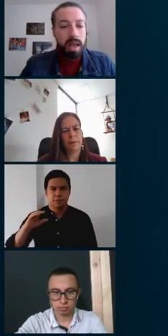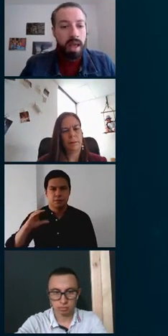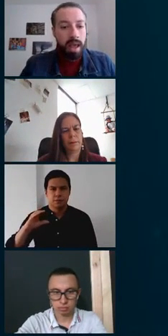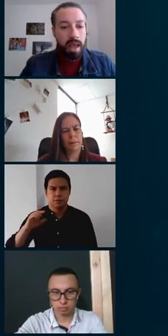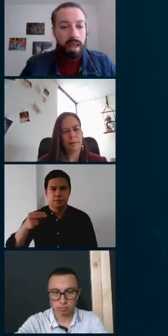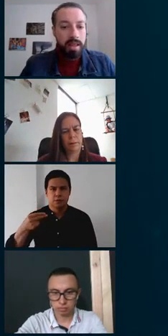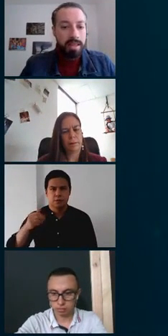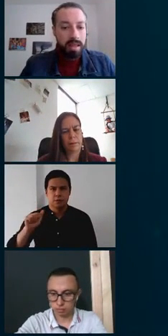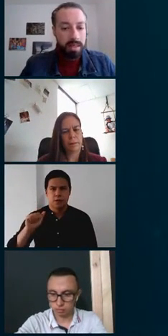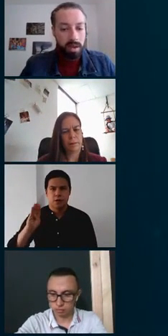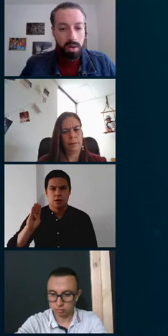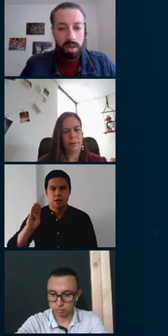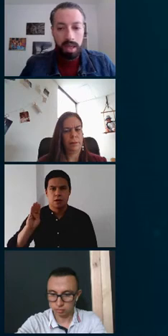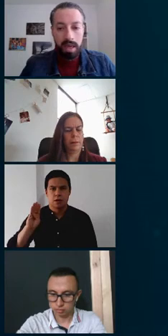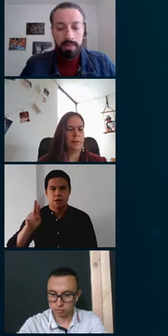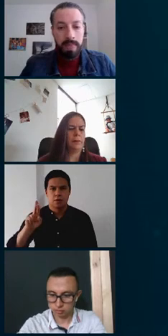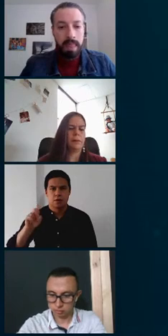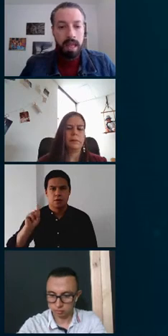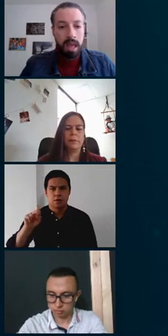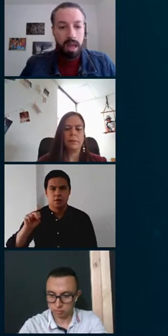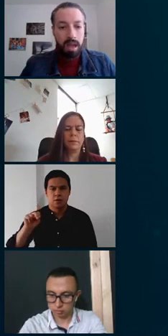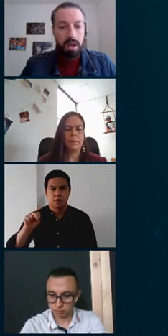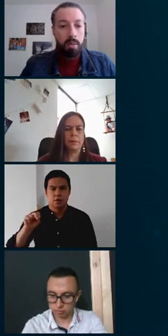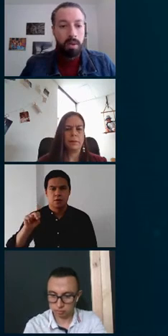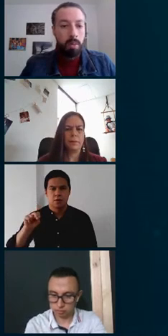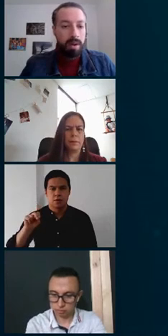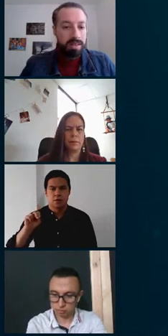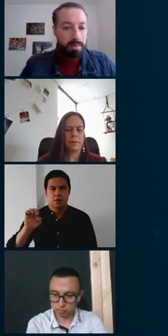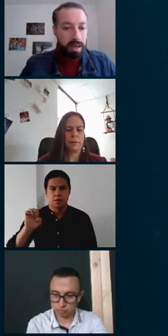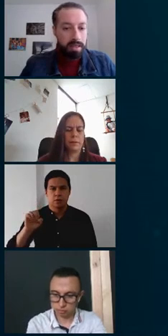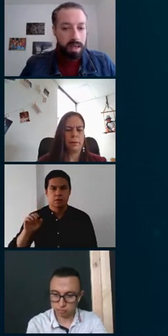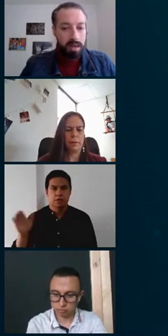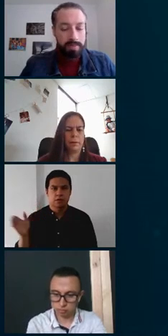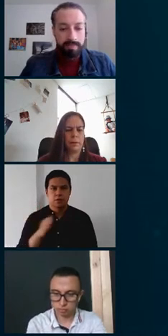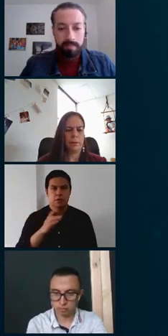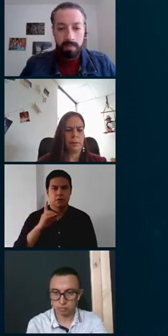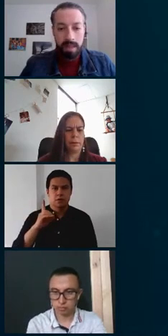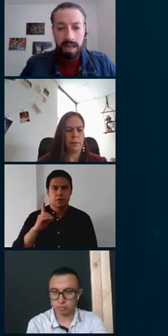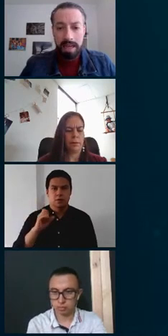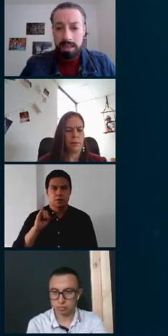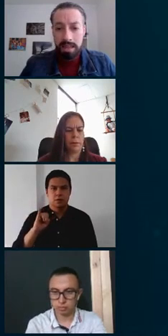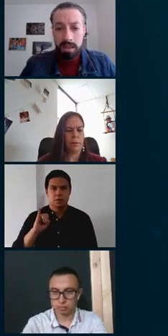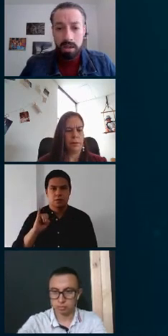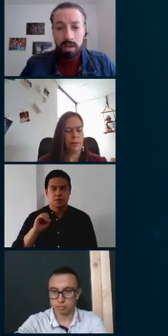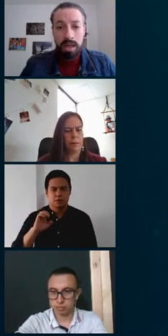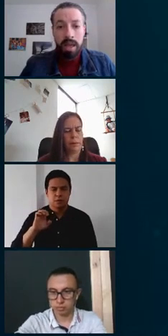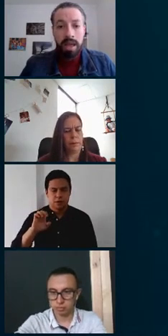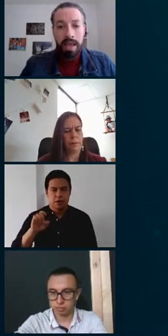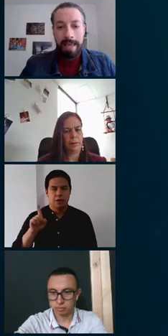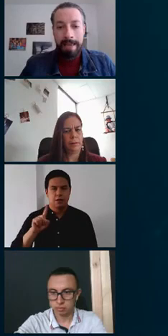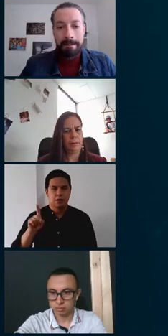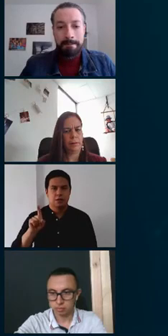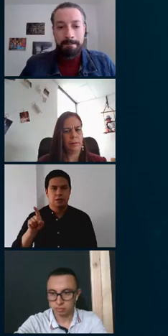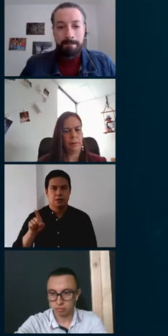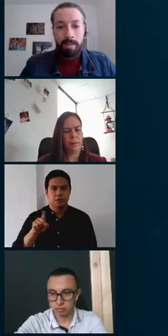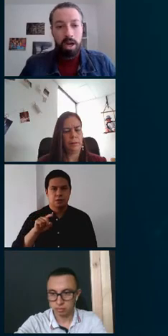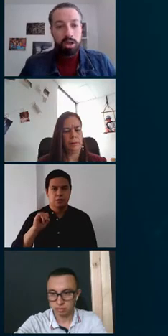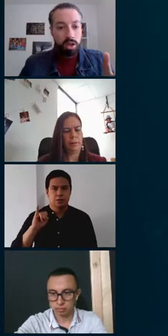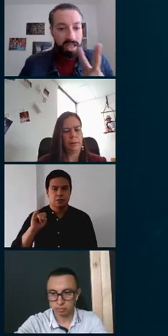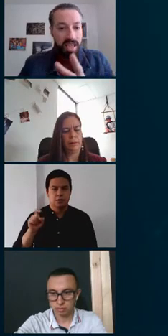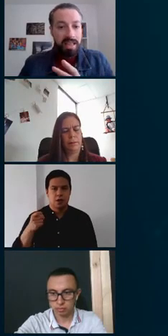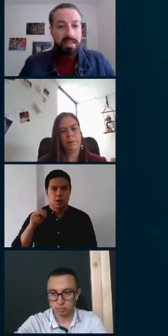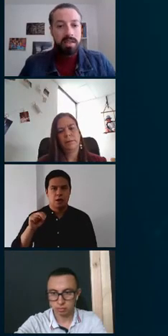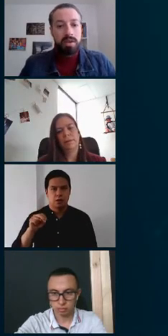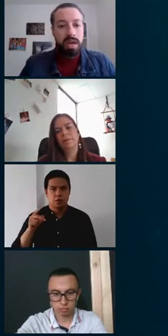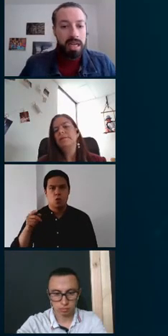precursores de esta metodología, lo puedes también estar leyendo.